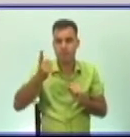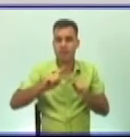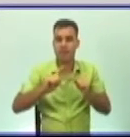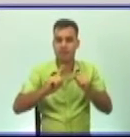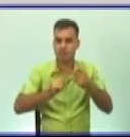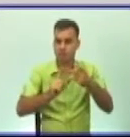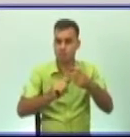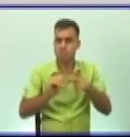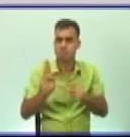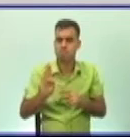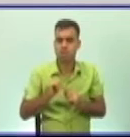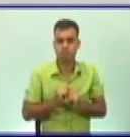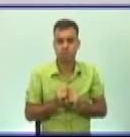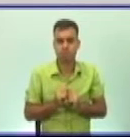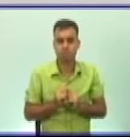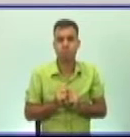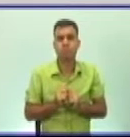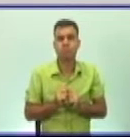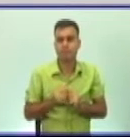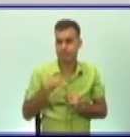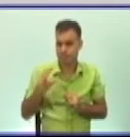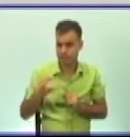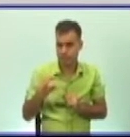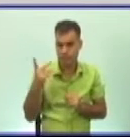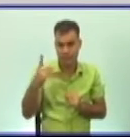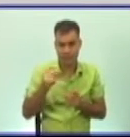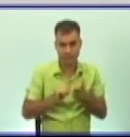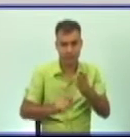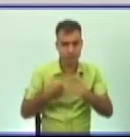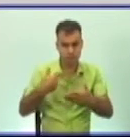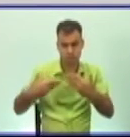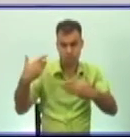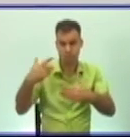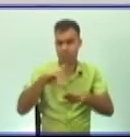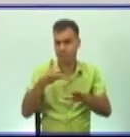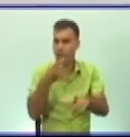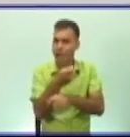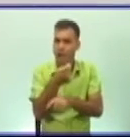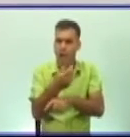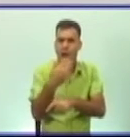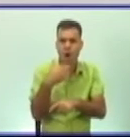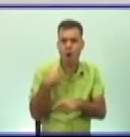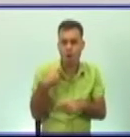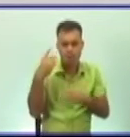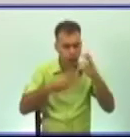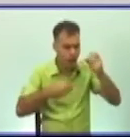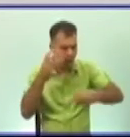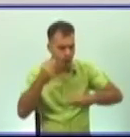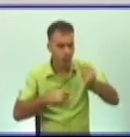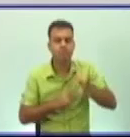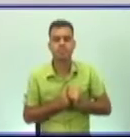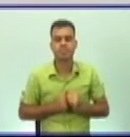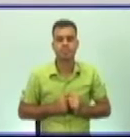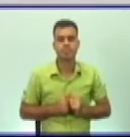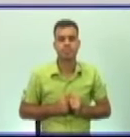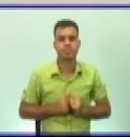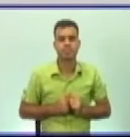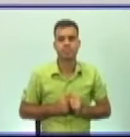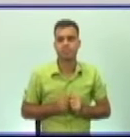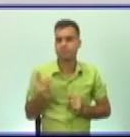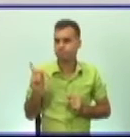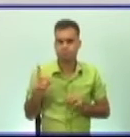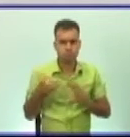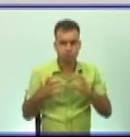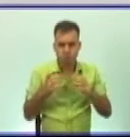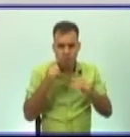la lectura del amperímetro, en el ejercicio anterior les enseñamos a cómo calcularla. pero estos conceptos, estos procederes que